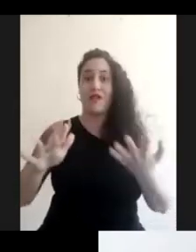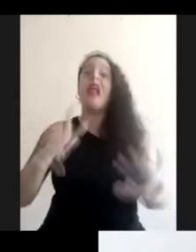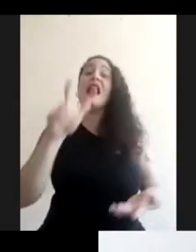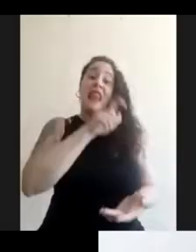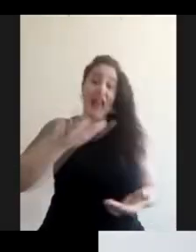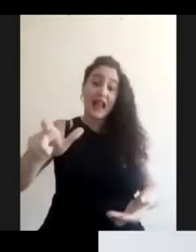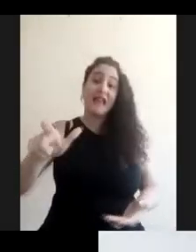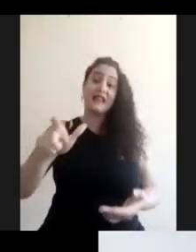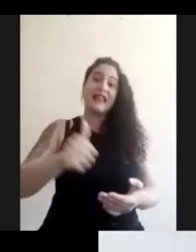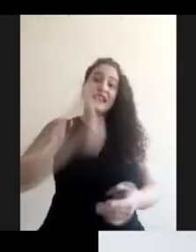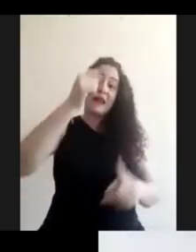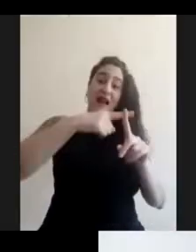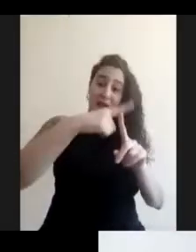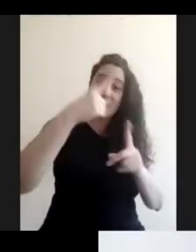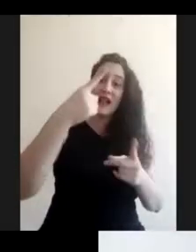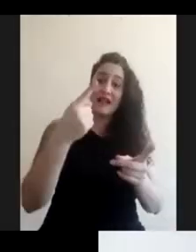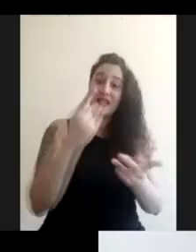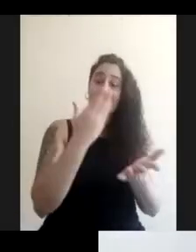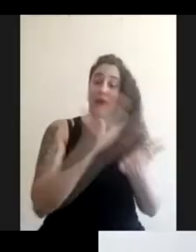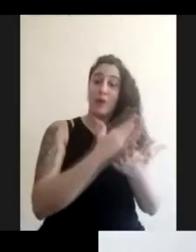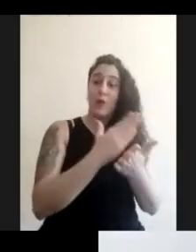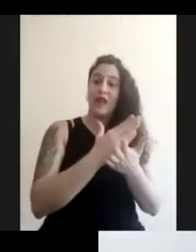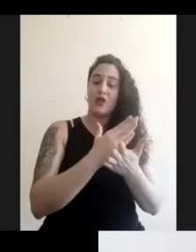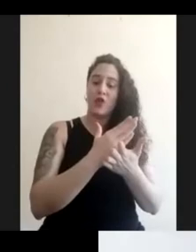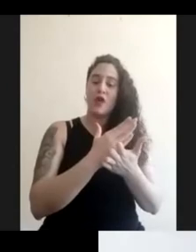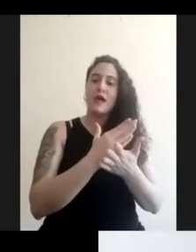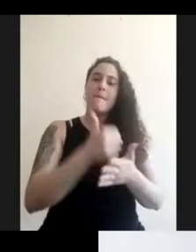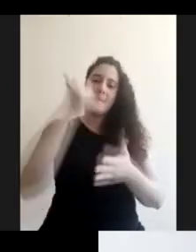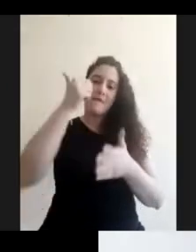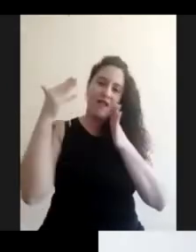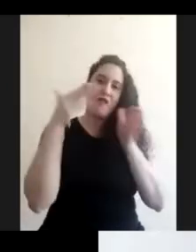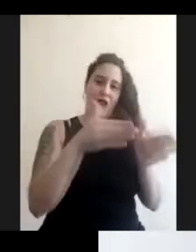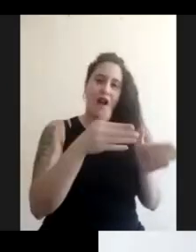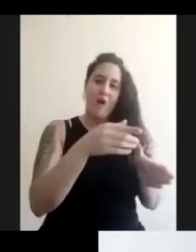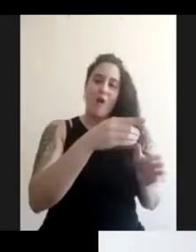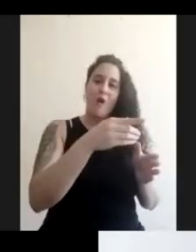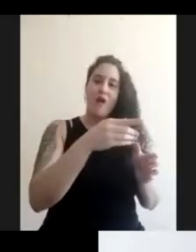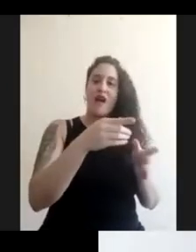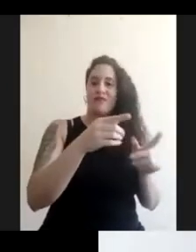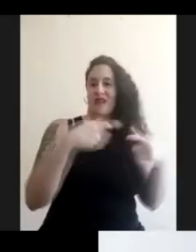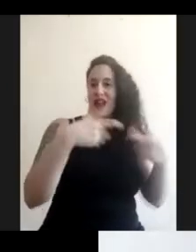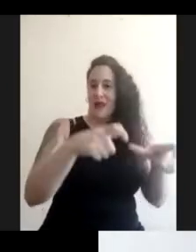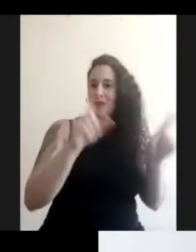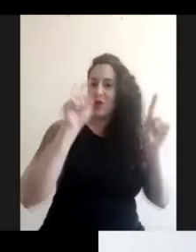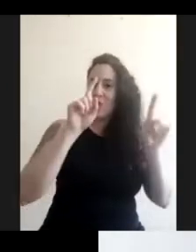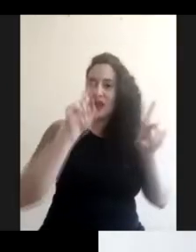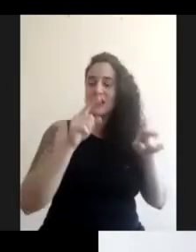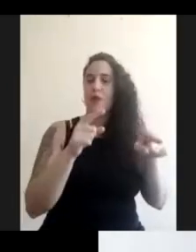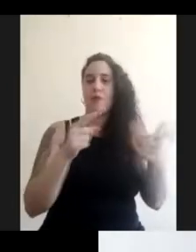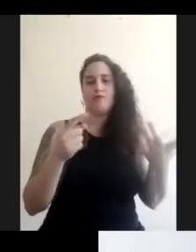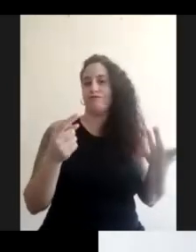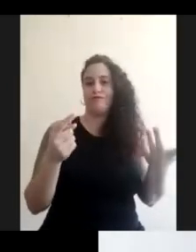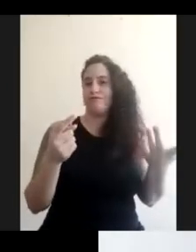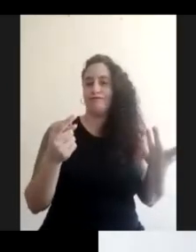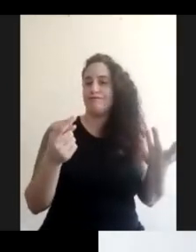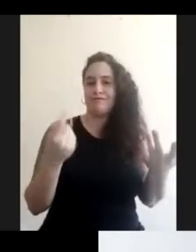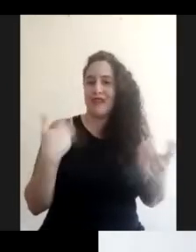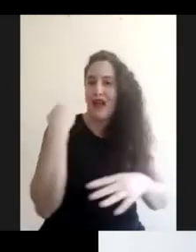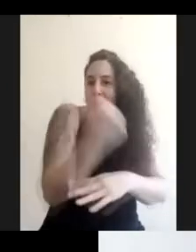ejemplo, como mis compañeros y Bato un poco más enfocado al ámbito educativo, pues han dejado de recibir